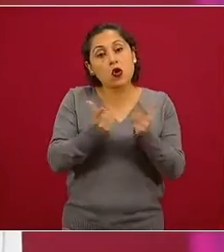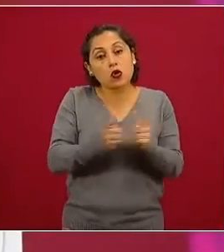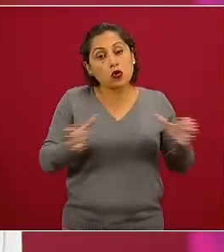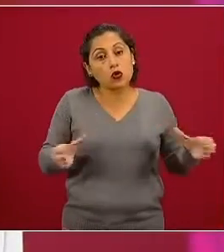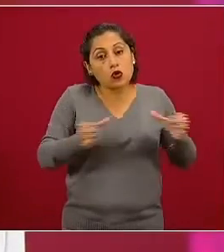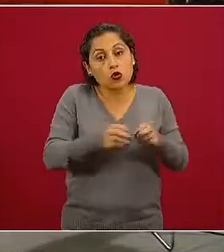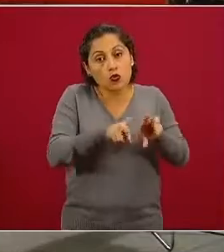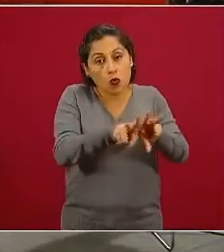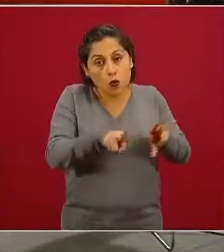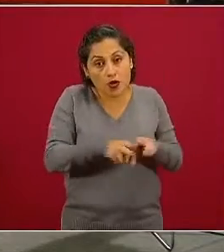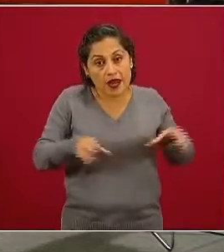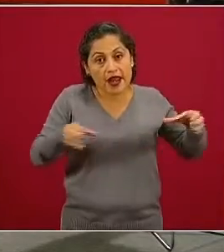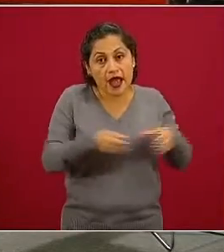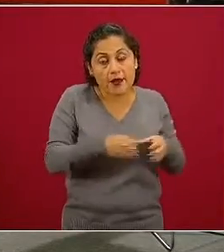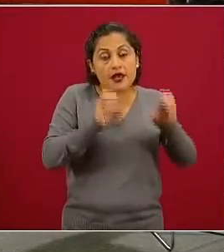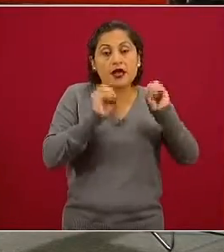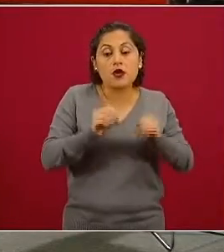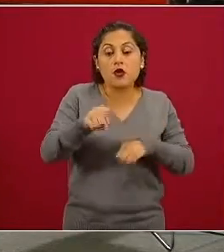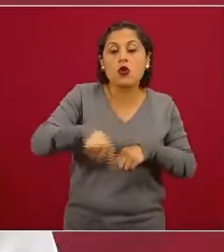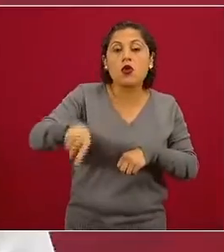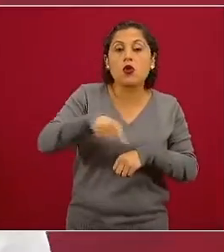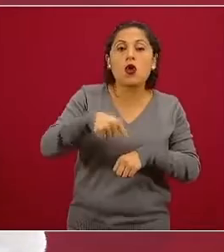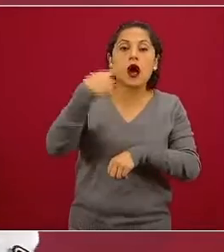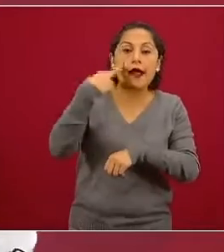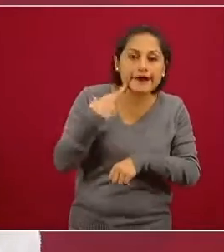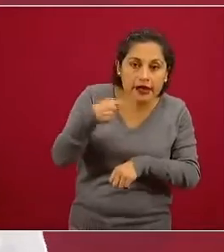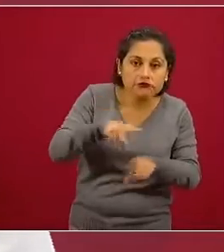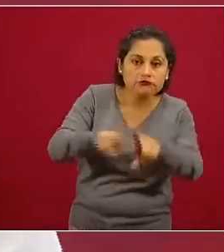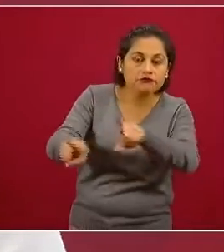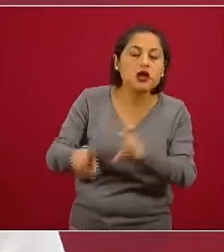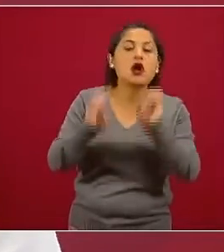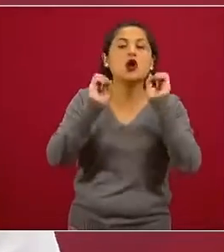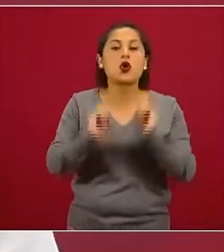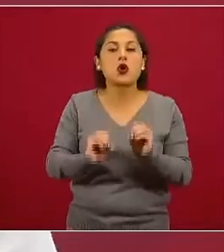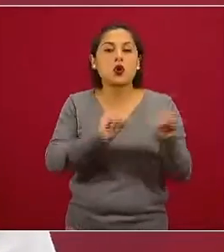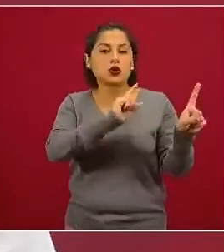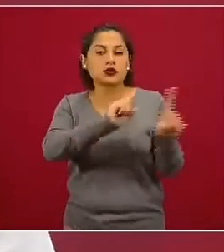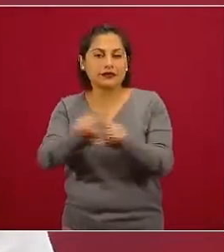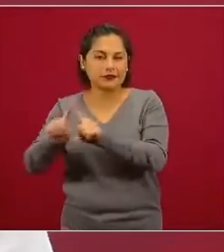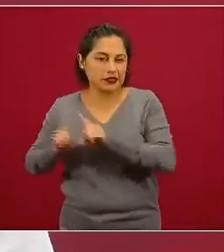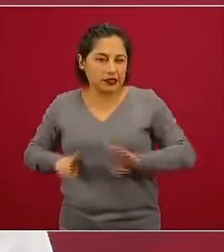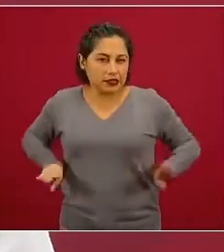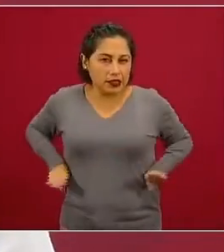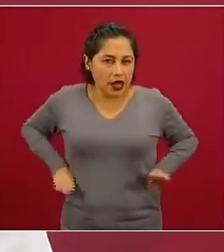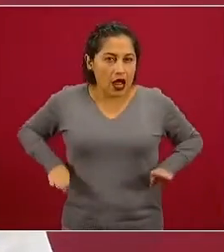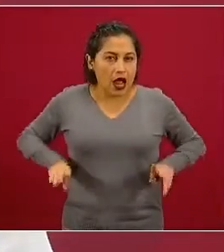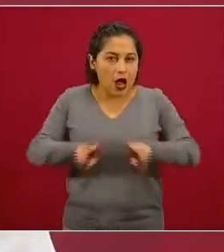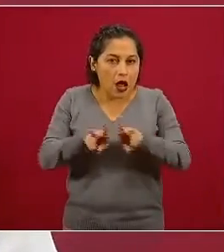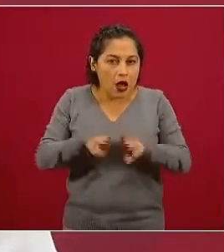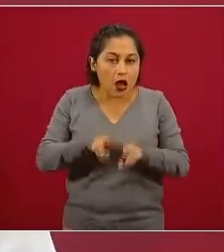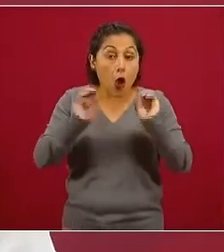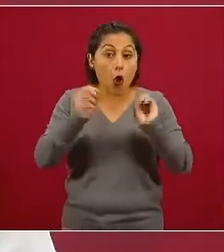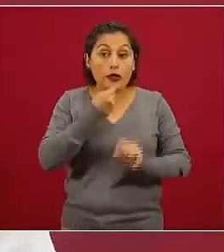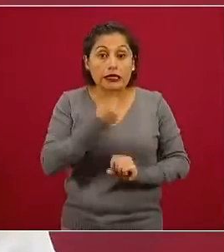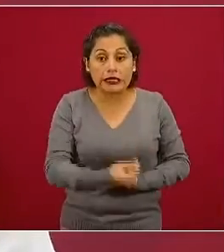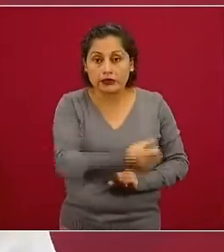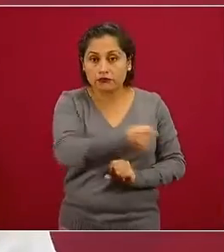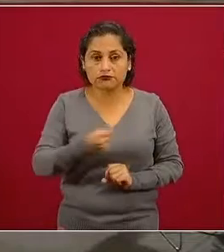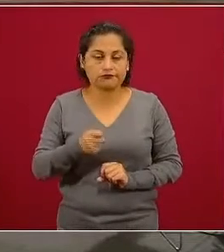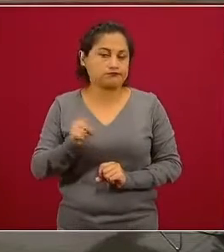personas vulnerables, ya sea por condiciones de salud o por condiciones sociales o culturales. Por ejemplo, personas privadas